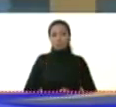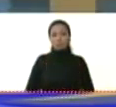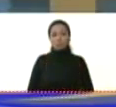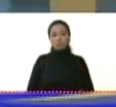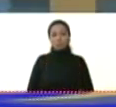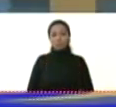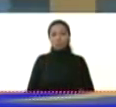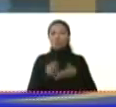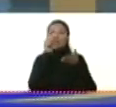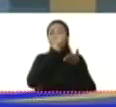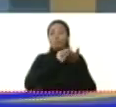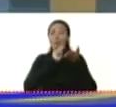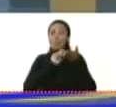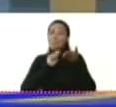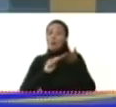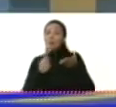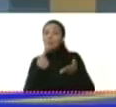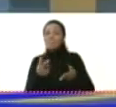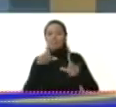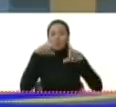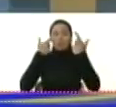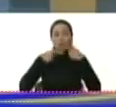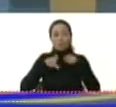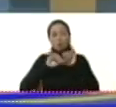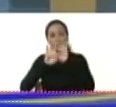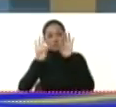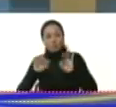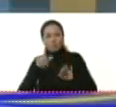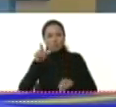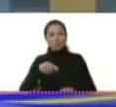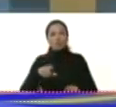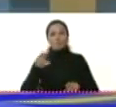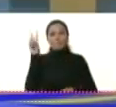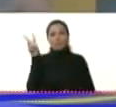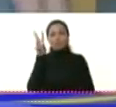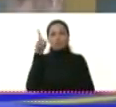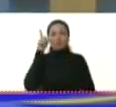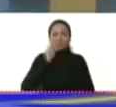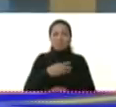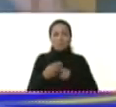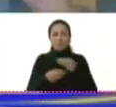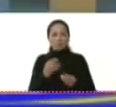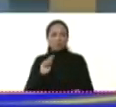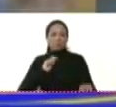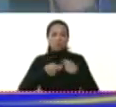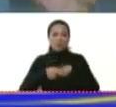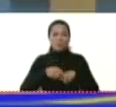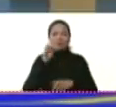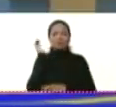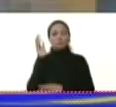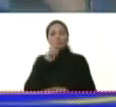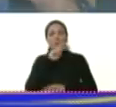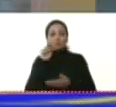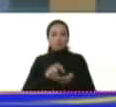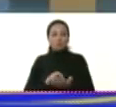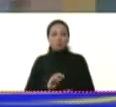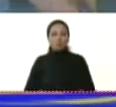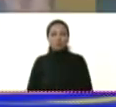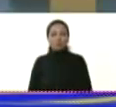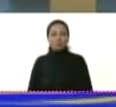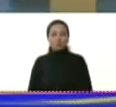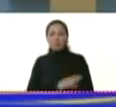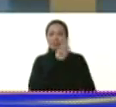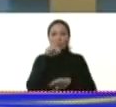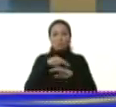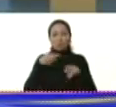Tomen nota, lo dice La Guaira y lo dice Venezuela. Tiene que haber un gran cambio en la Asamblea Nacional de la